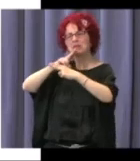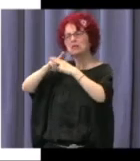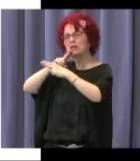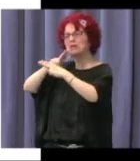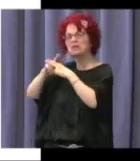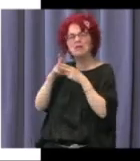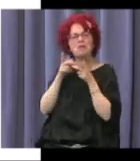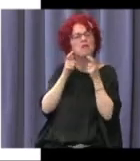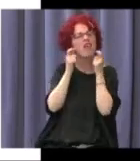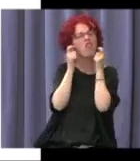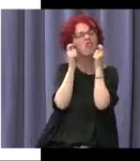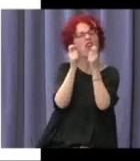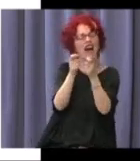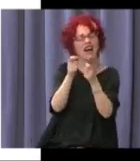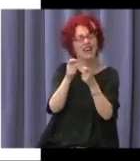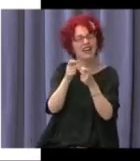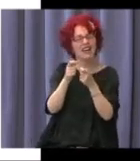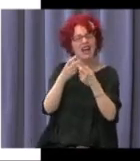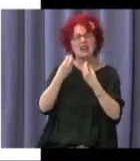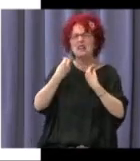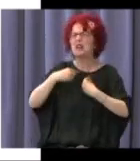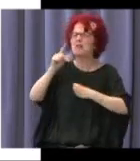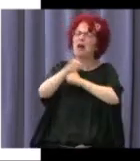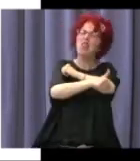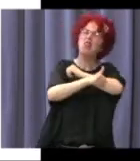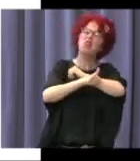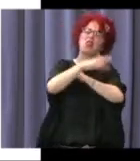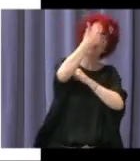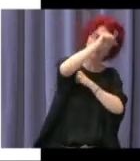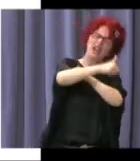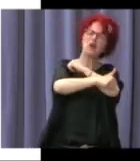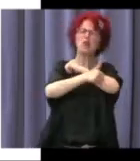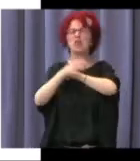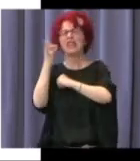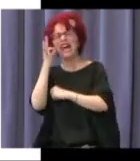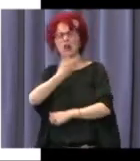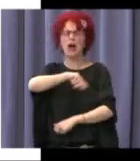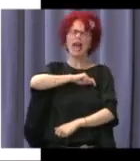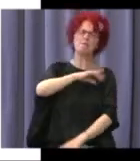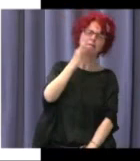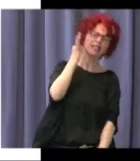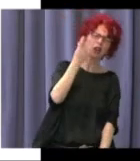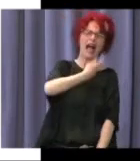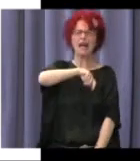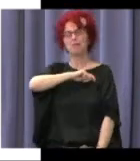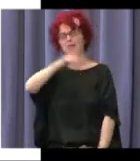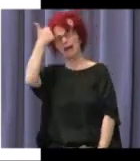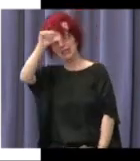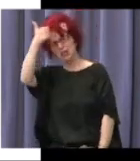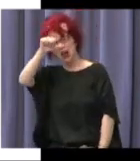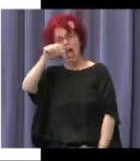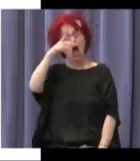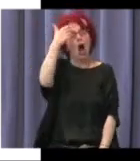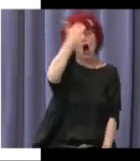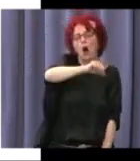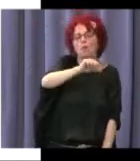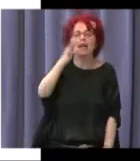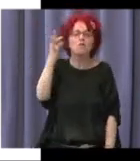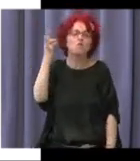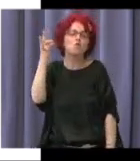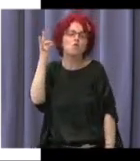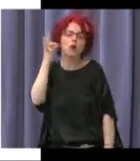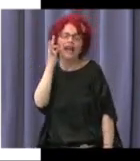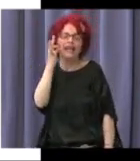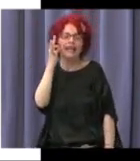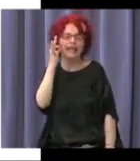hombres no es repetitivo. No es lo mismo que decir ciudadana y ciudadano, español y española, que es cacofónico. Mujeres y hombres es un término heterónimo.